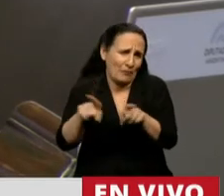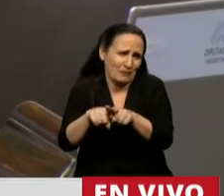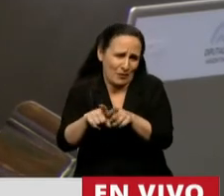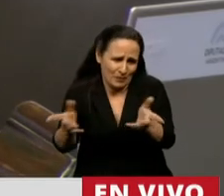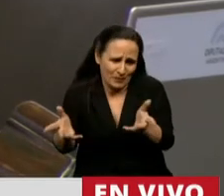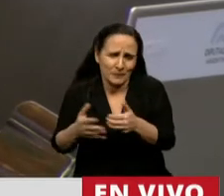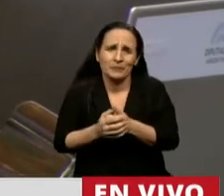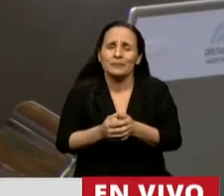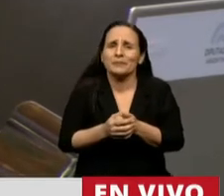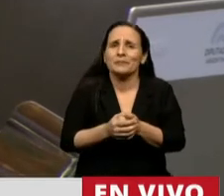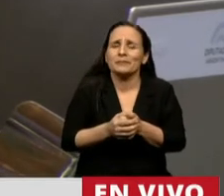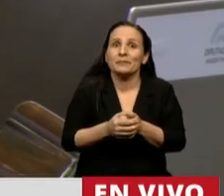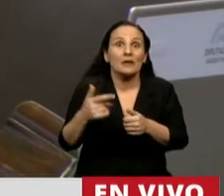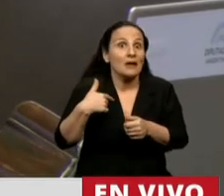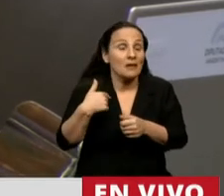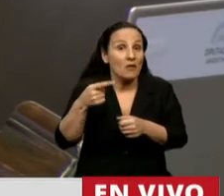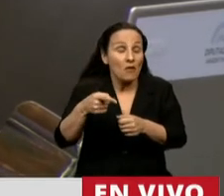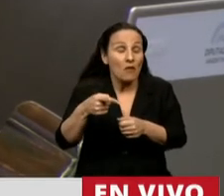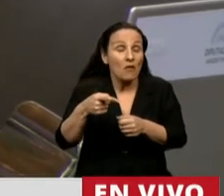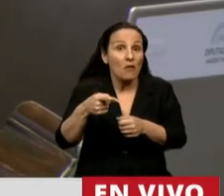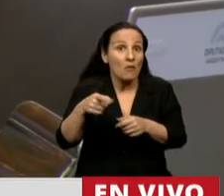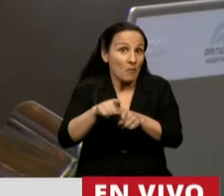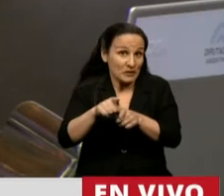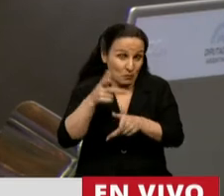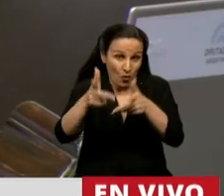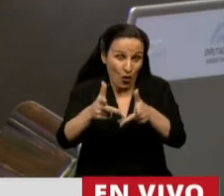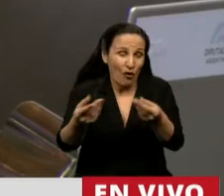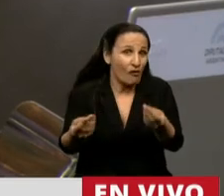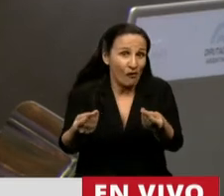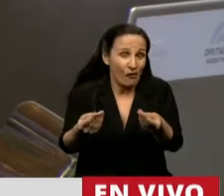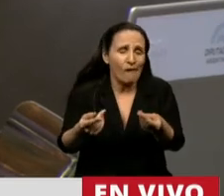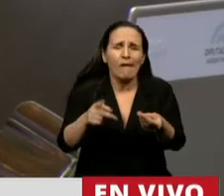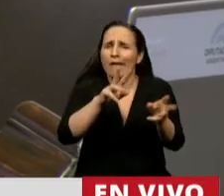En este sentido, señor presidente, creo que cuando hablamos de esto,